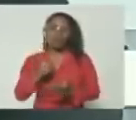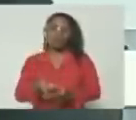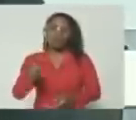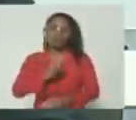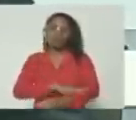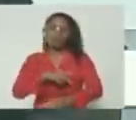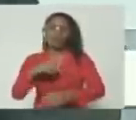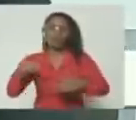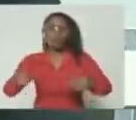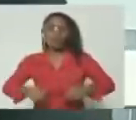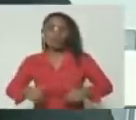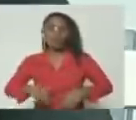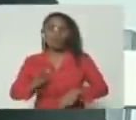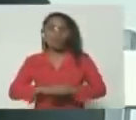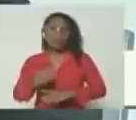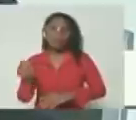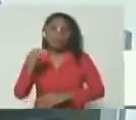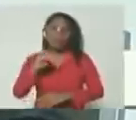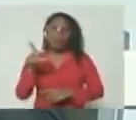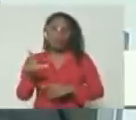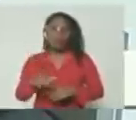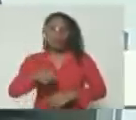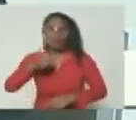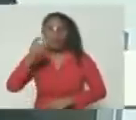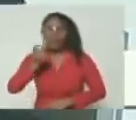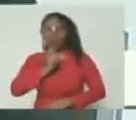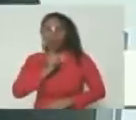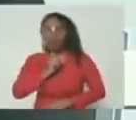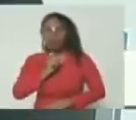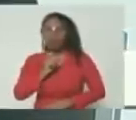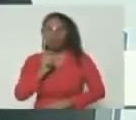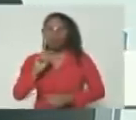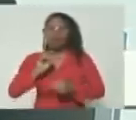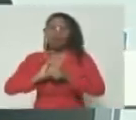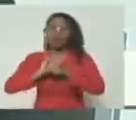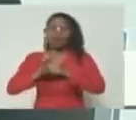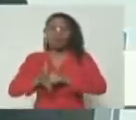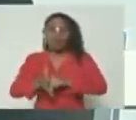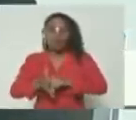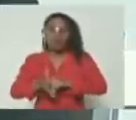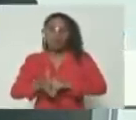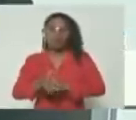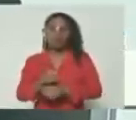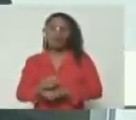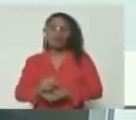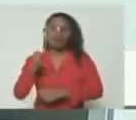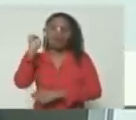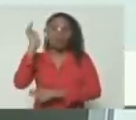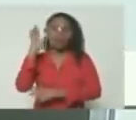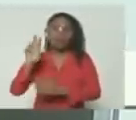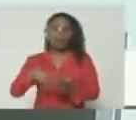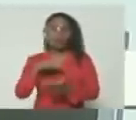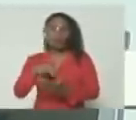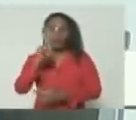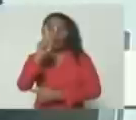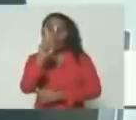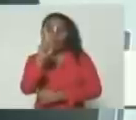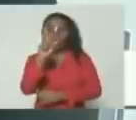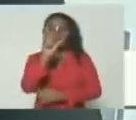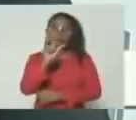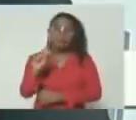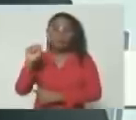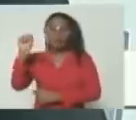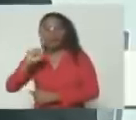esfuerzos. Además, tenemos una coyuntura muy difícil, tenemos encima el COVID. El Parlamento está sesionando una semana sí y una semana